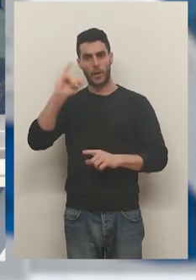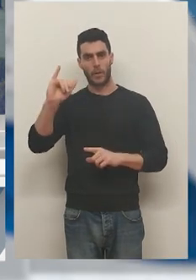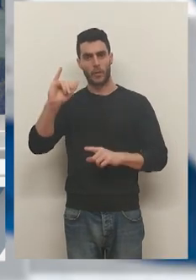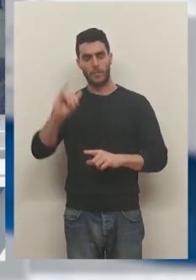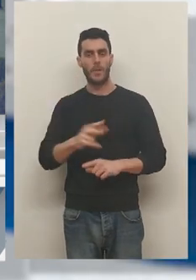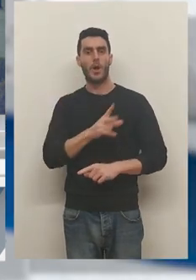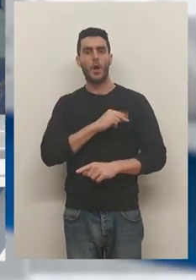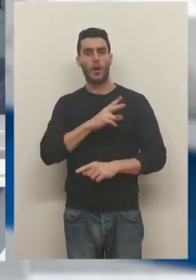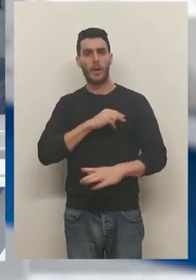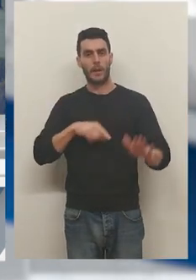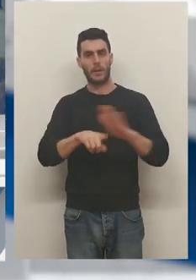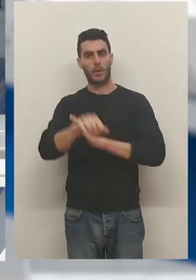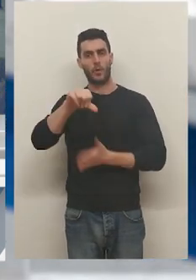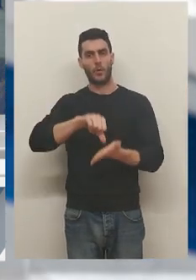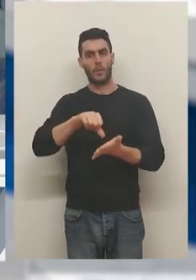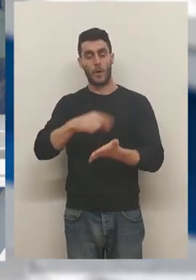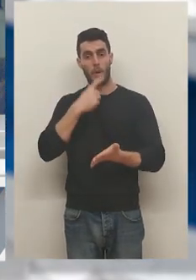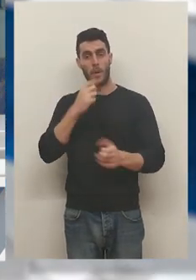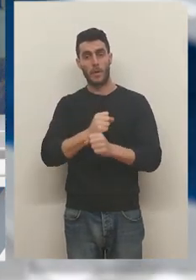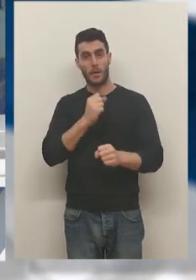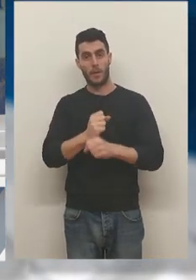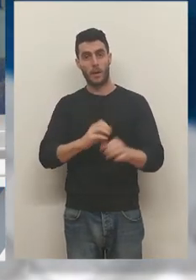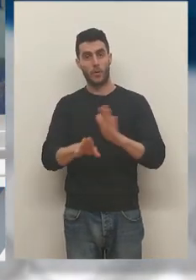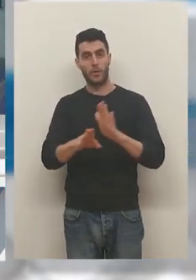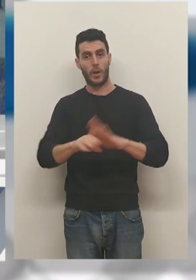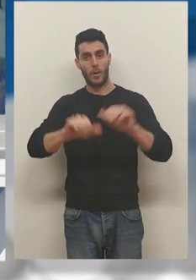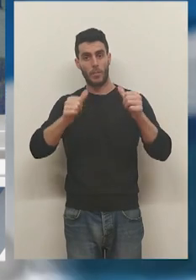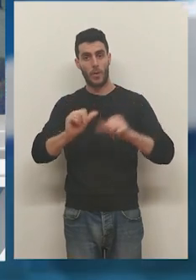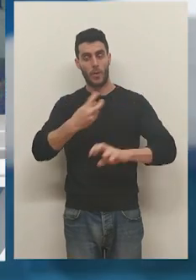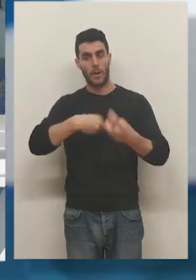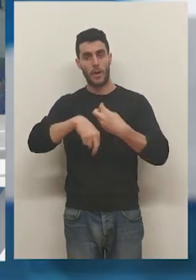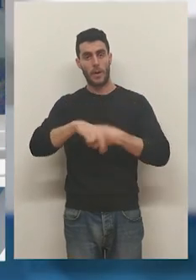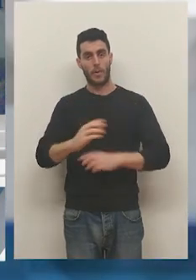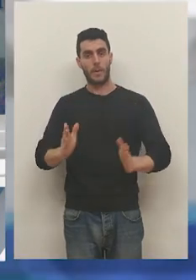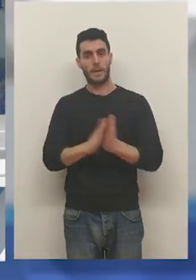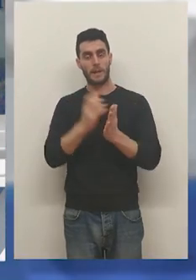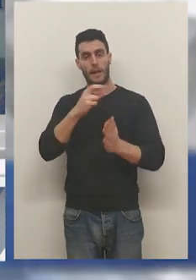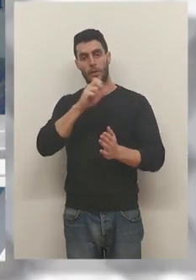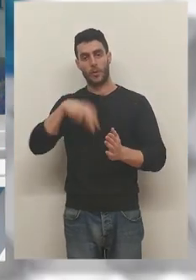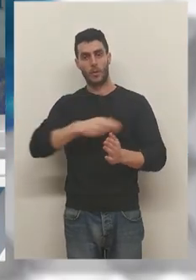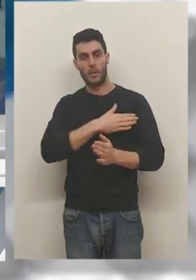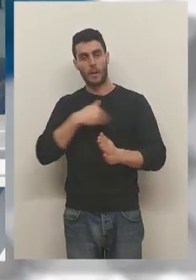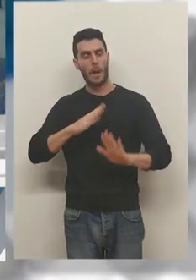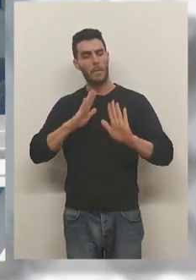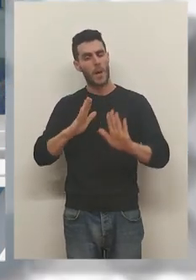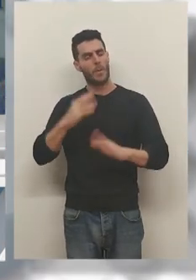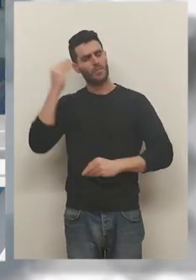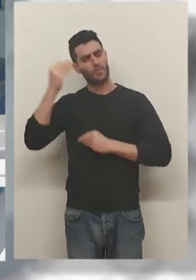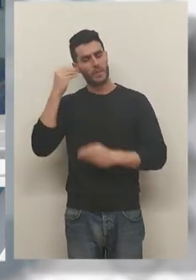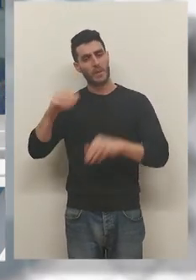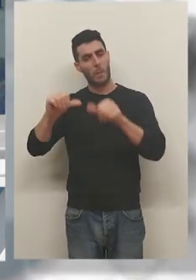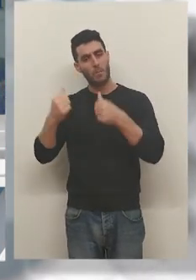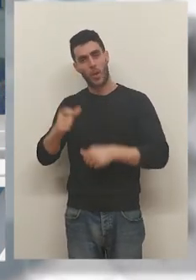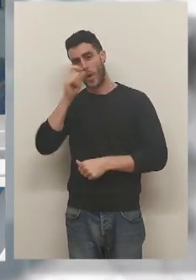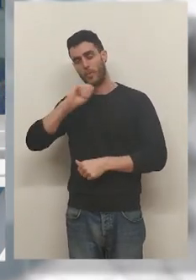de tve r el concejal de desarrollo urbano dice que Siguen trabajando en el modelo de reforma que quieren acometer en San Antón aunque se inclina